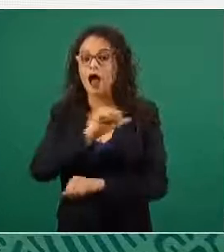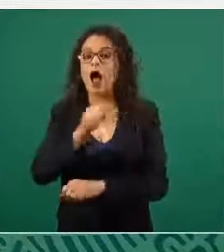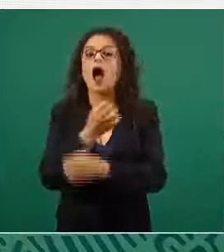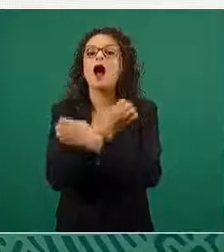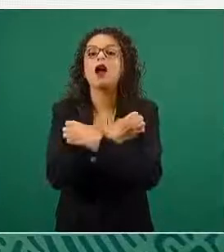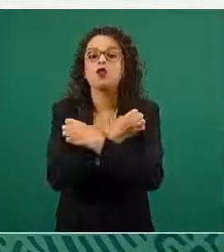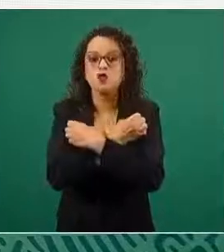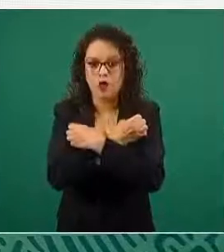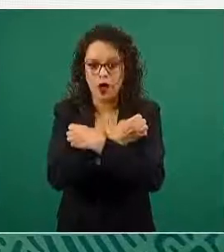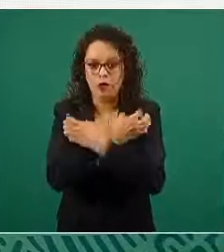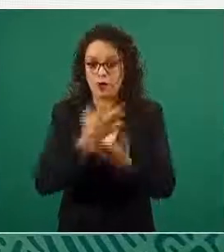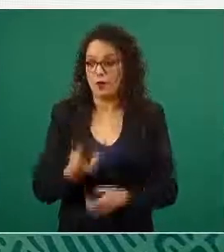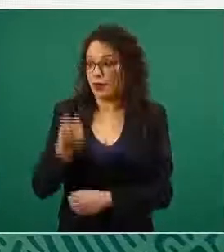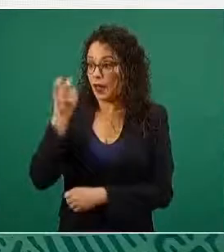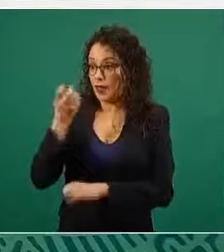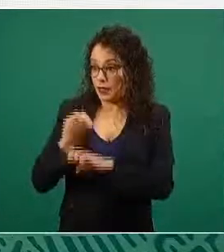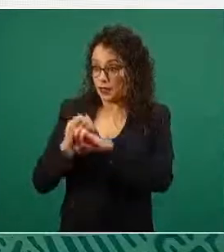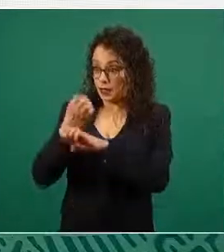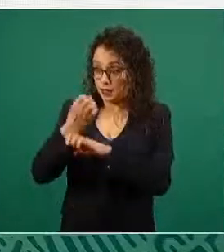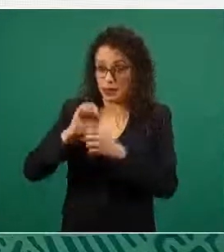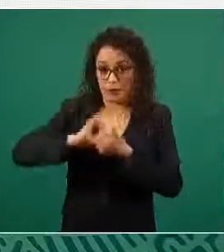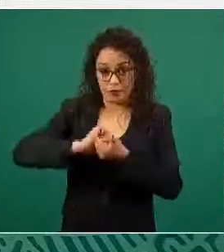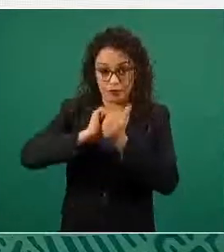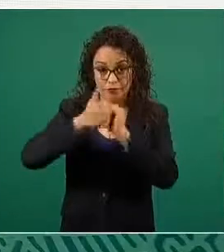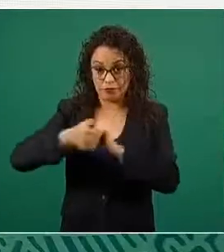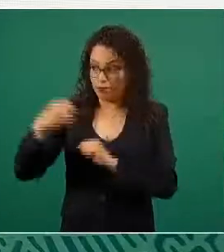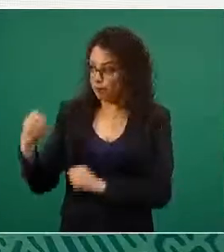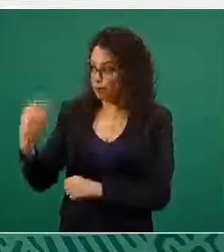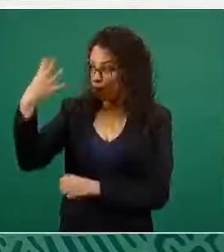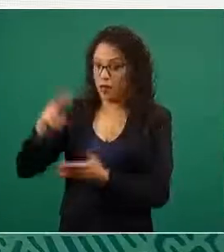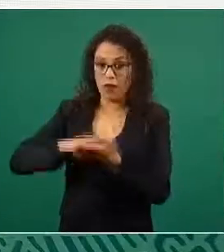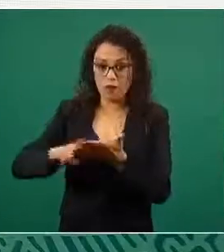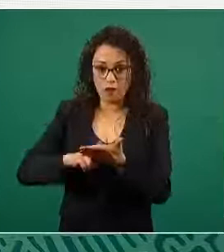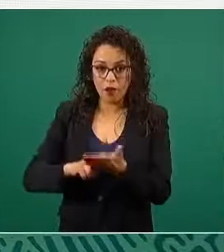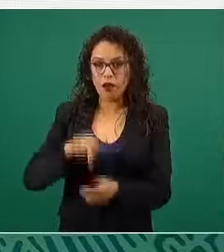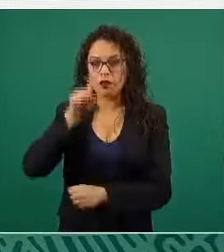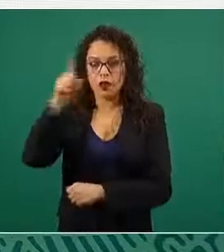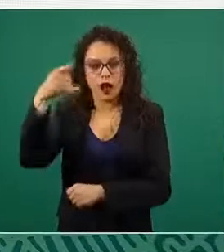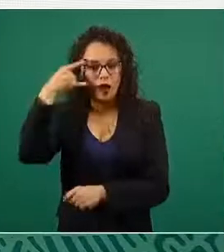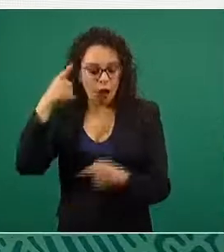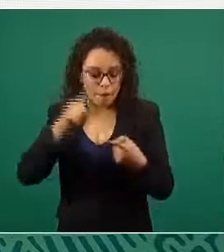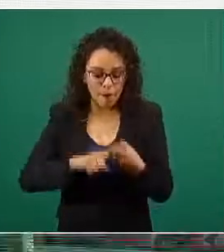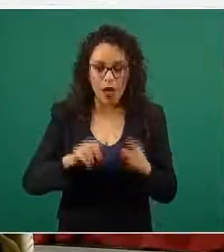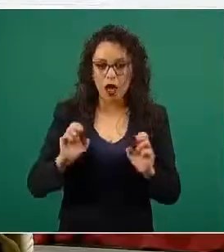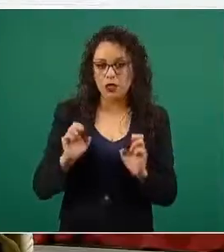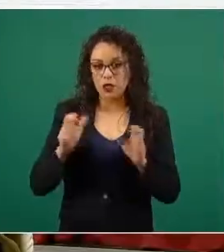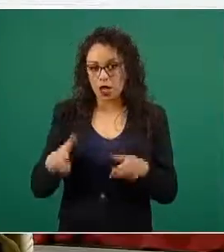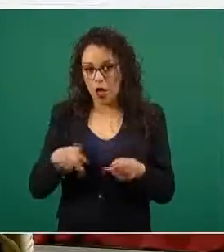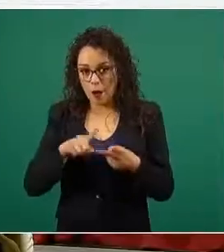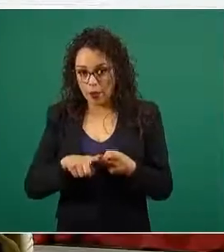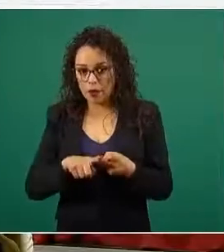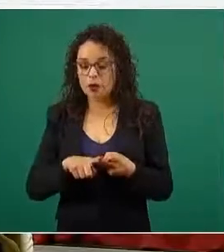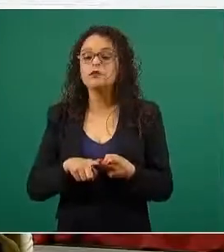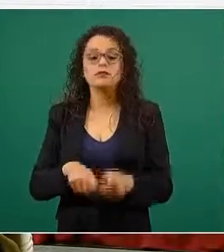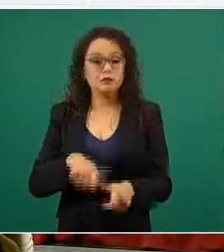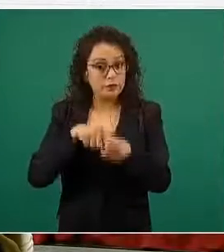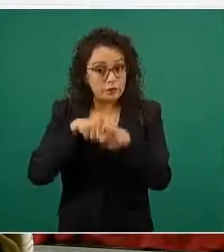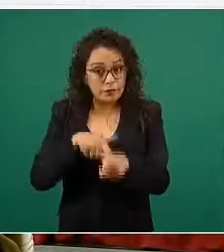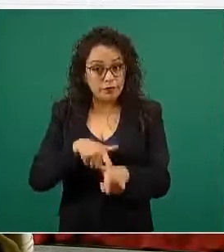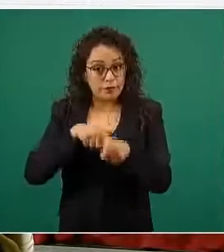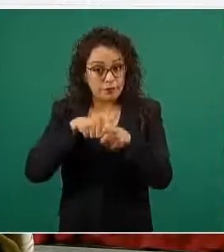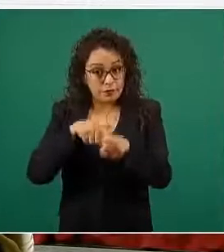las entidades federativas que están en semáforo verde, es el caso de Campeche, es el caso de Chiapas, si se sostienen en semáforo verde,